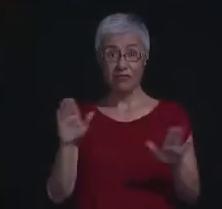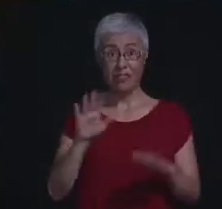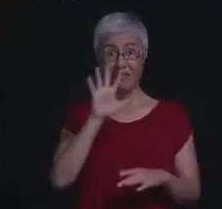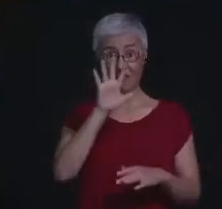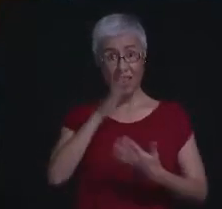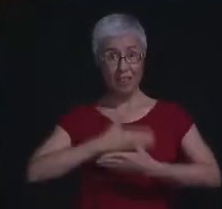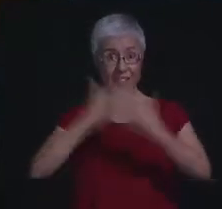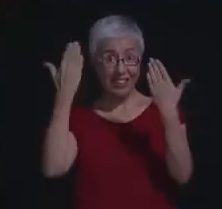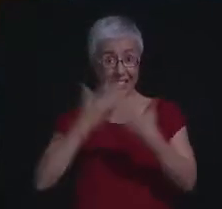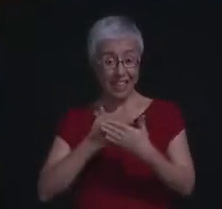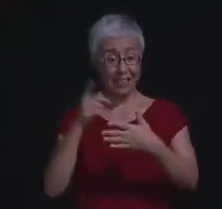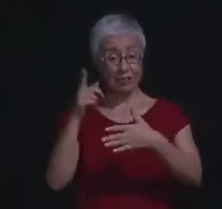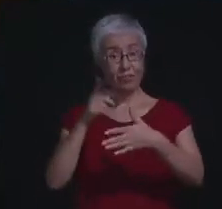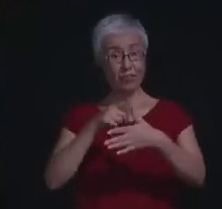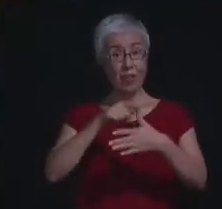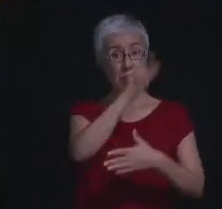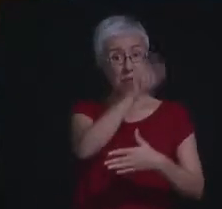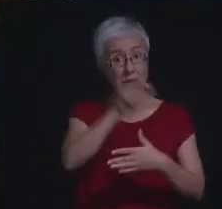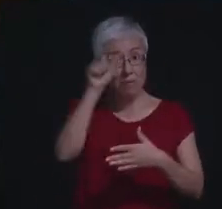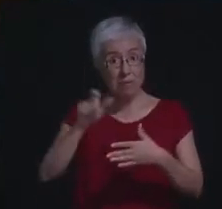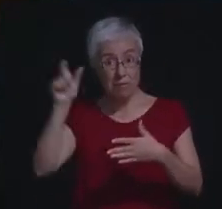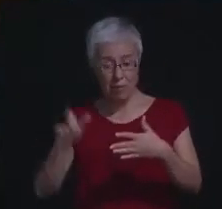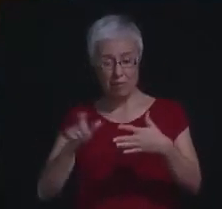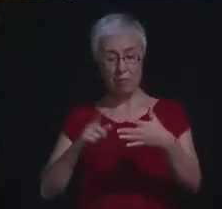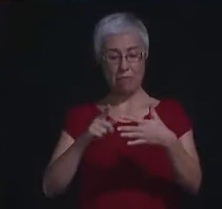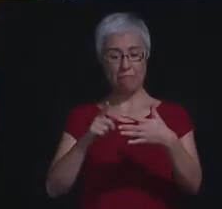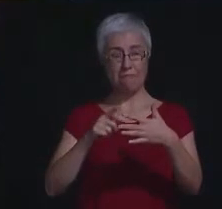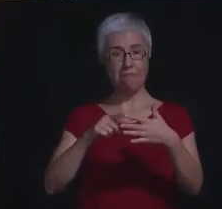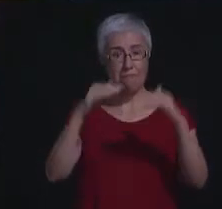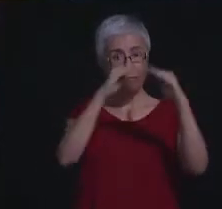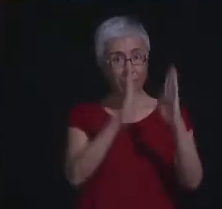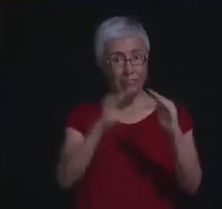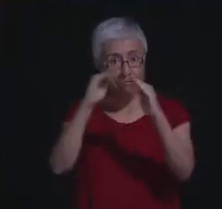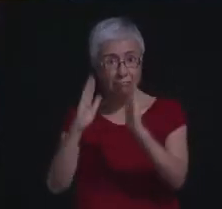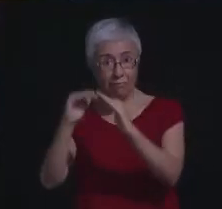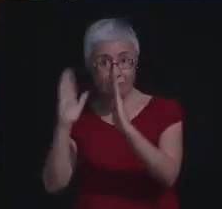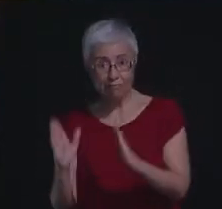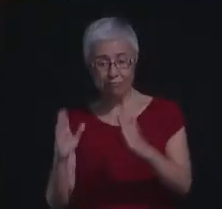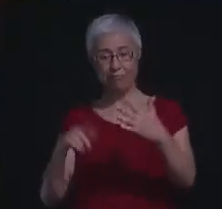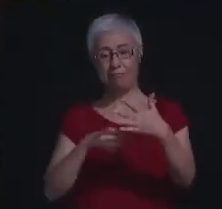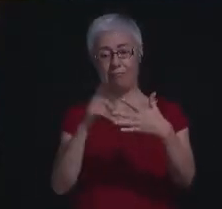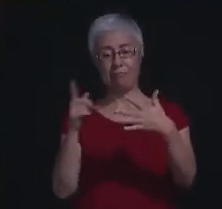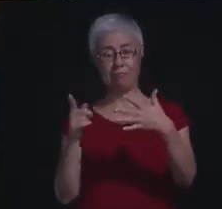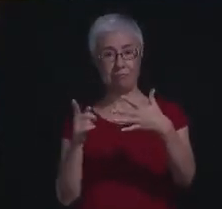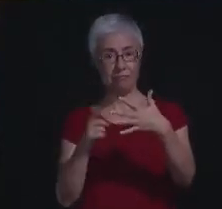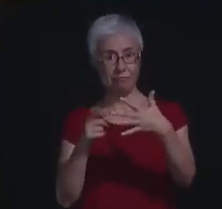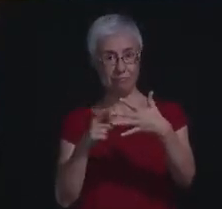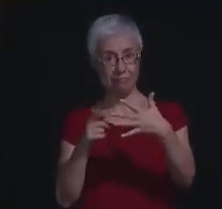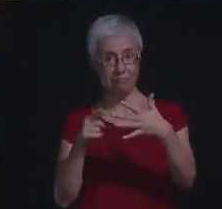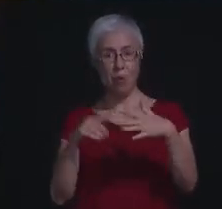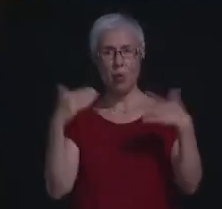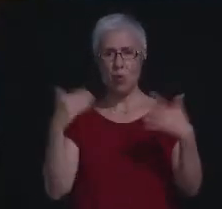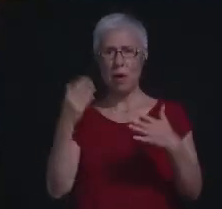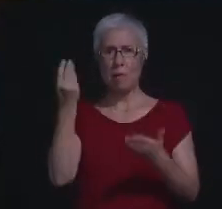5 paradas. El lunes hablamos de emprendedores, el segundo día de corporaciones. El miércoles hablamos y estuvimos con